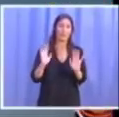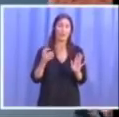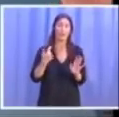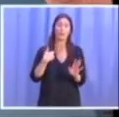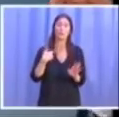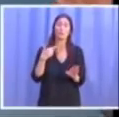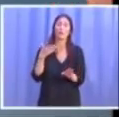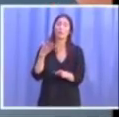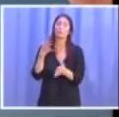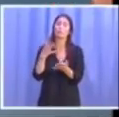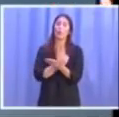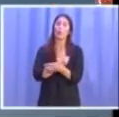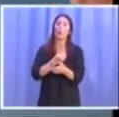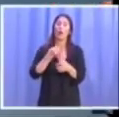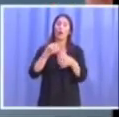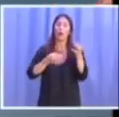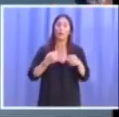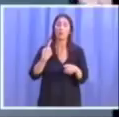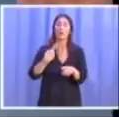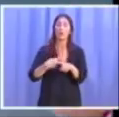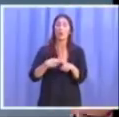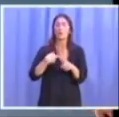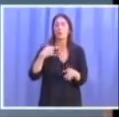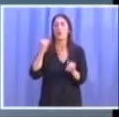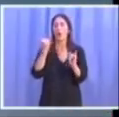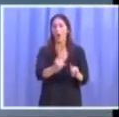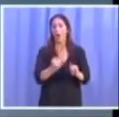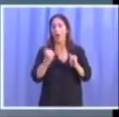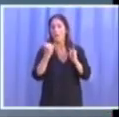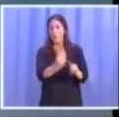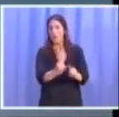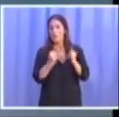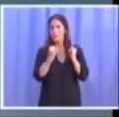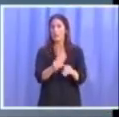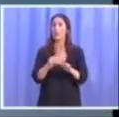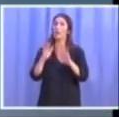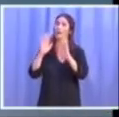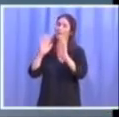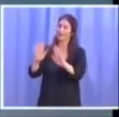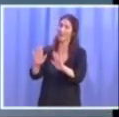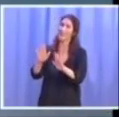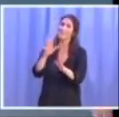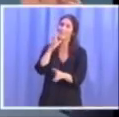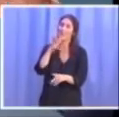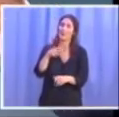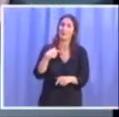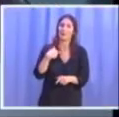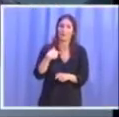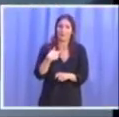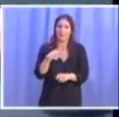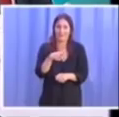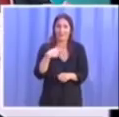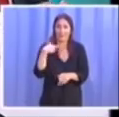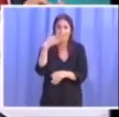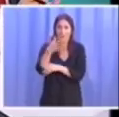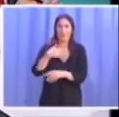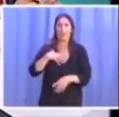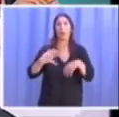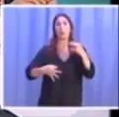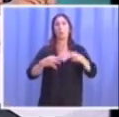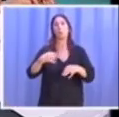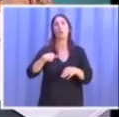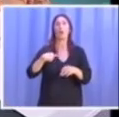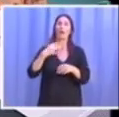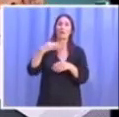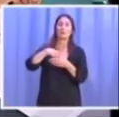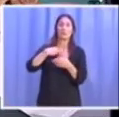defender el patrimonio, se trataba de defender el patrimonio granadino. Pero es que cuando, claro, cuando se produce una venta así,